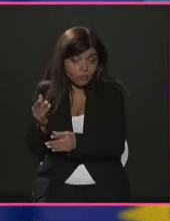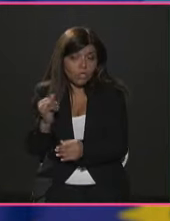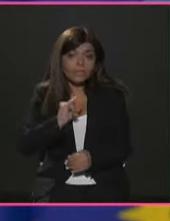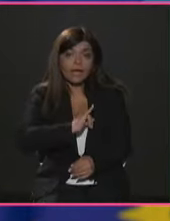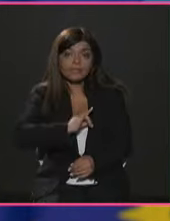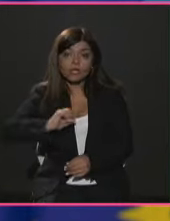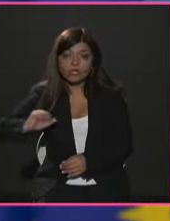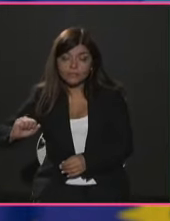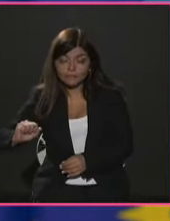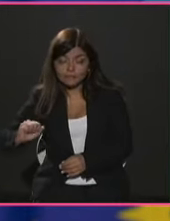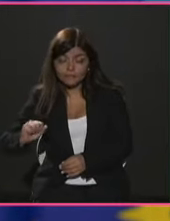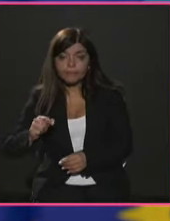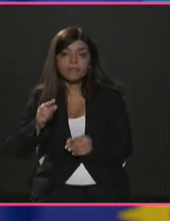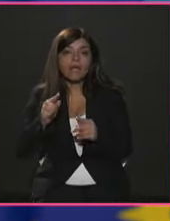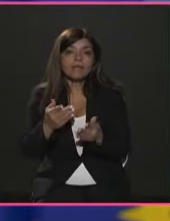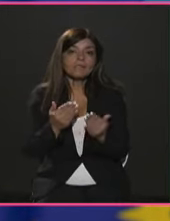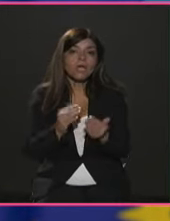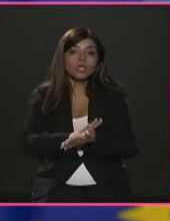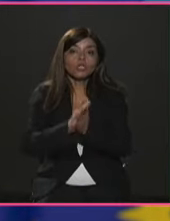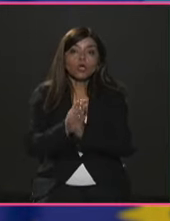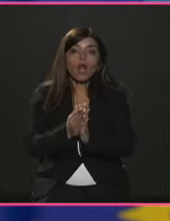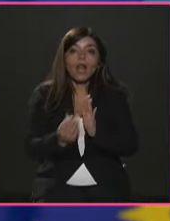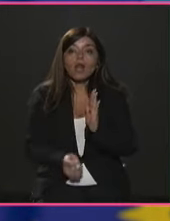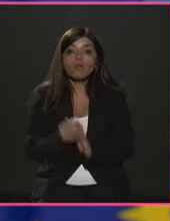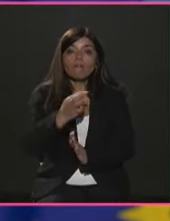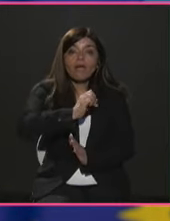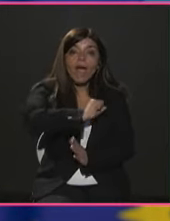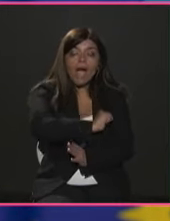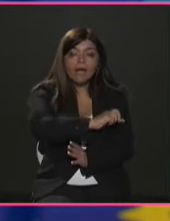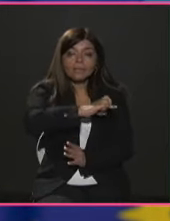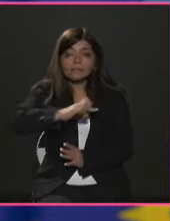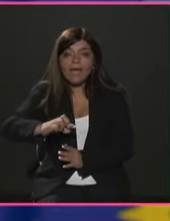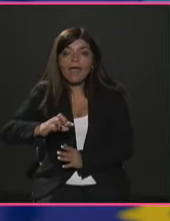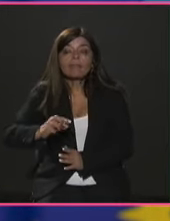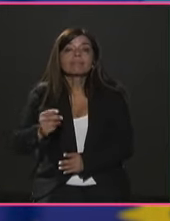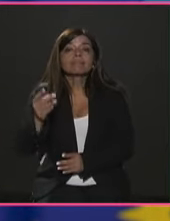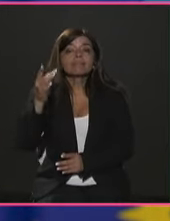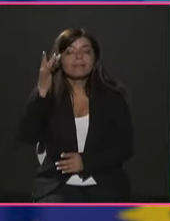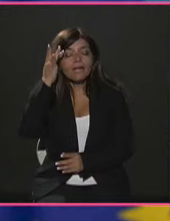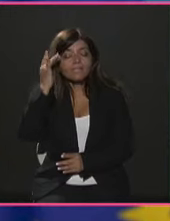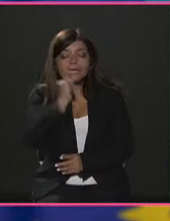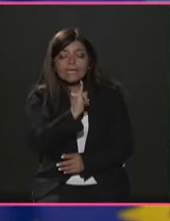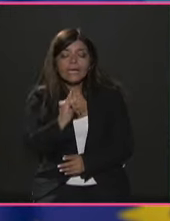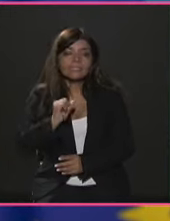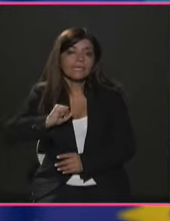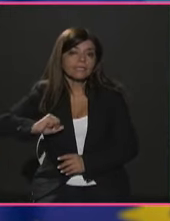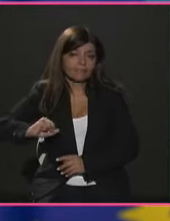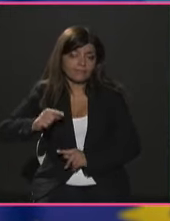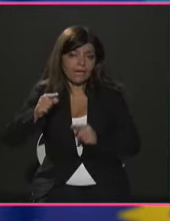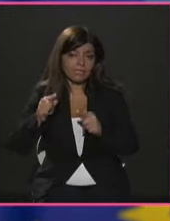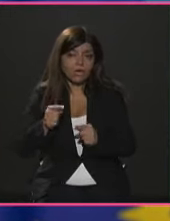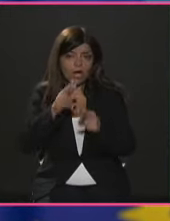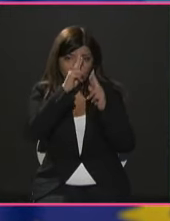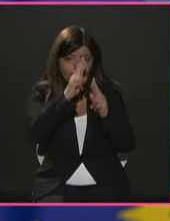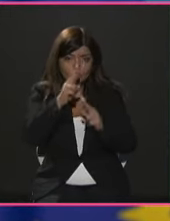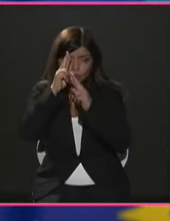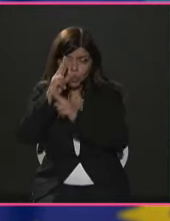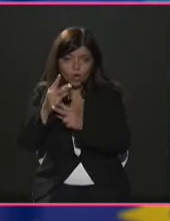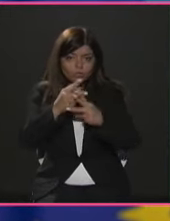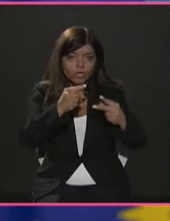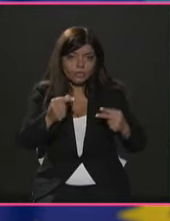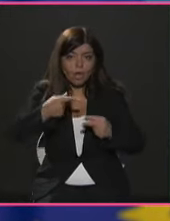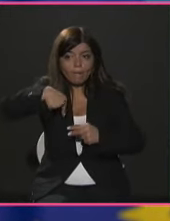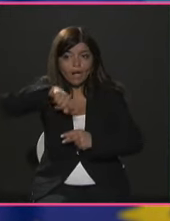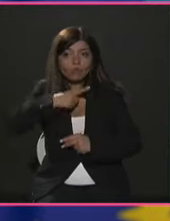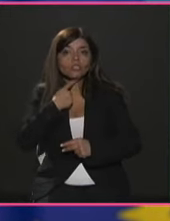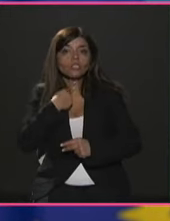también es necesario que todas las nuevas aplicaciones de Inteligencia artificial sean respetuosas con nuestros valores y aceptables para nuestros